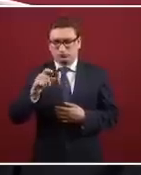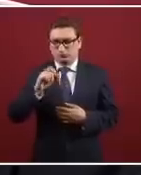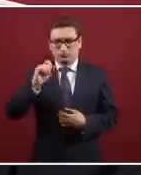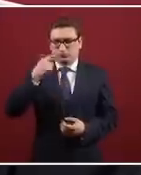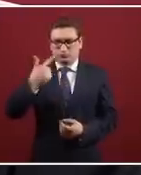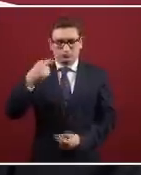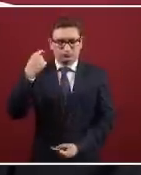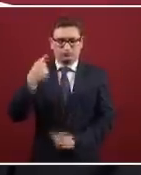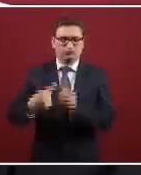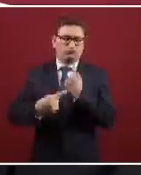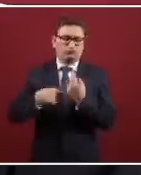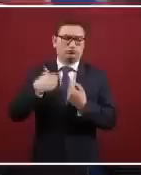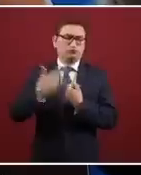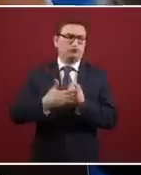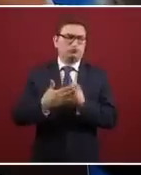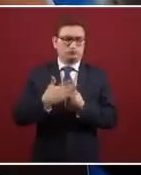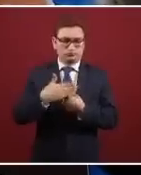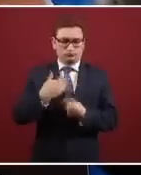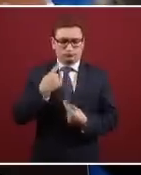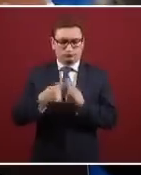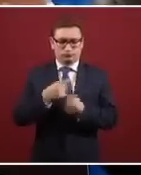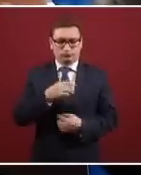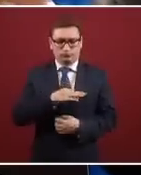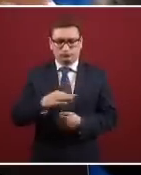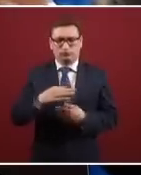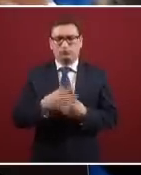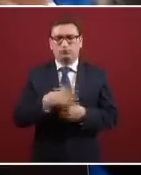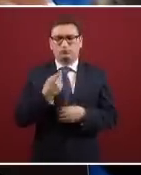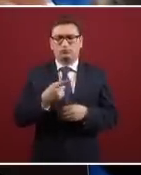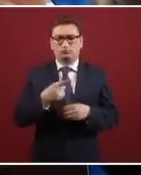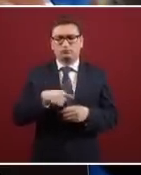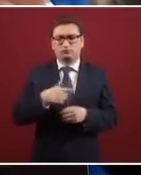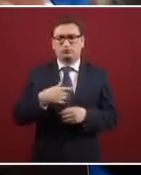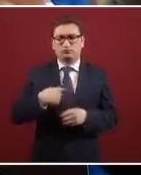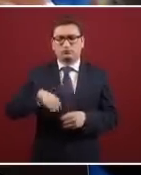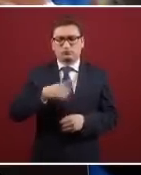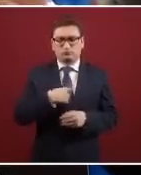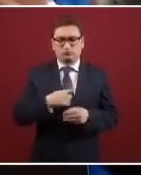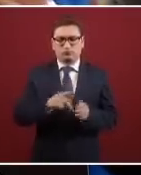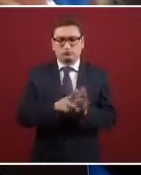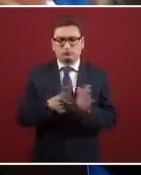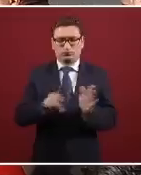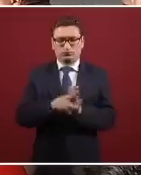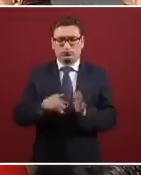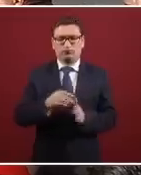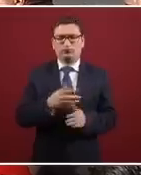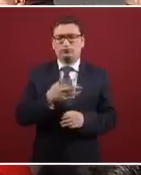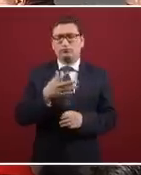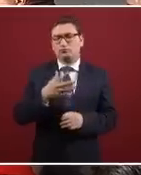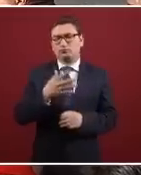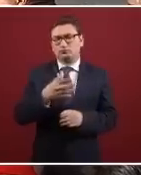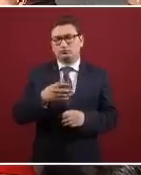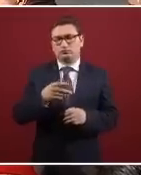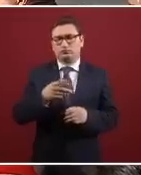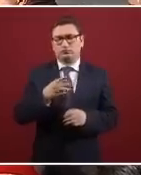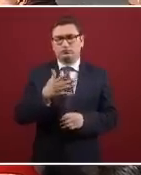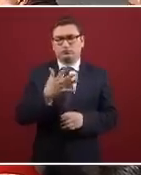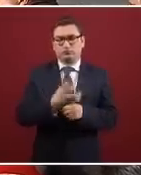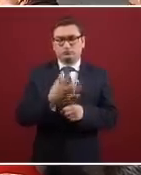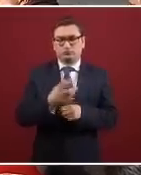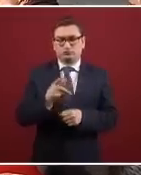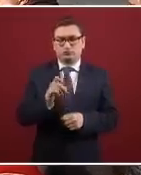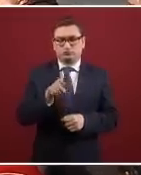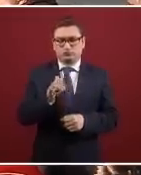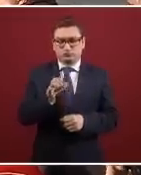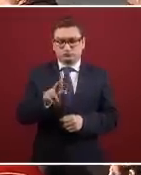cualquier incidente que nos ocurra en Quinto Poder. Y de igual manera agradecer la intervención